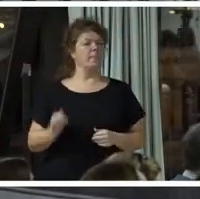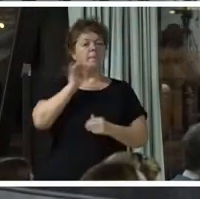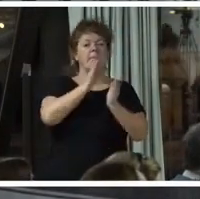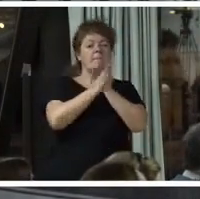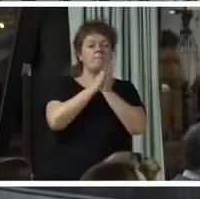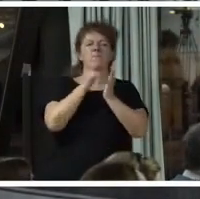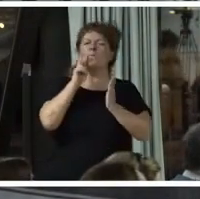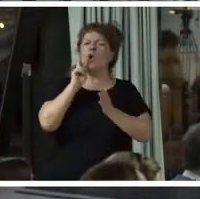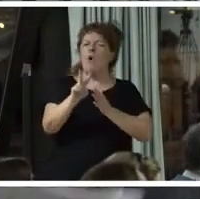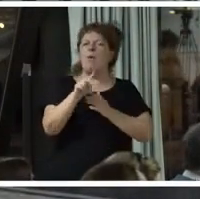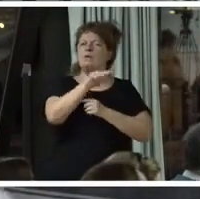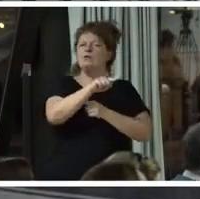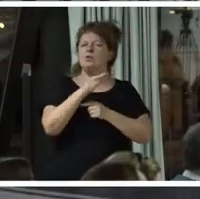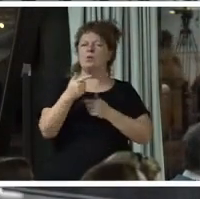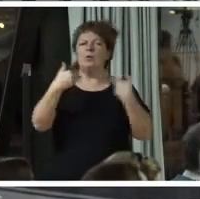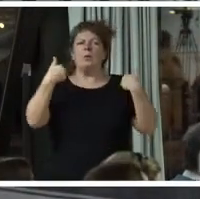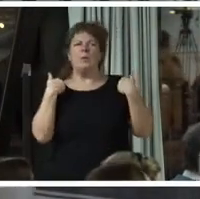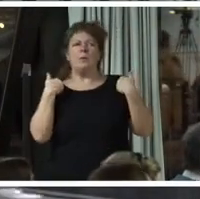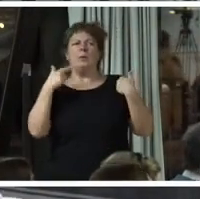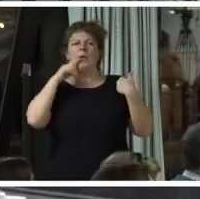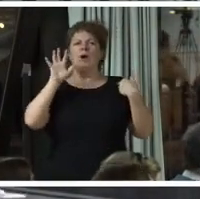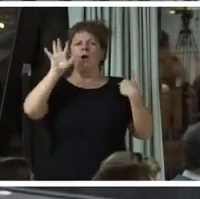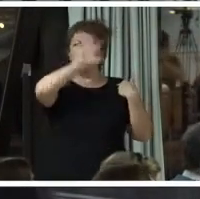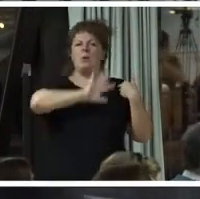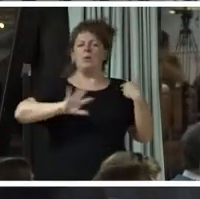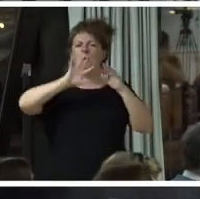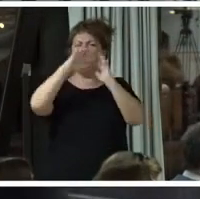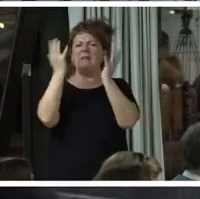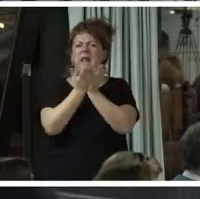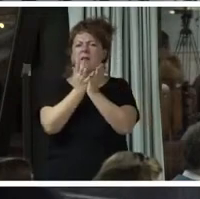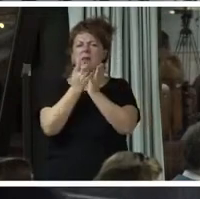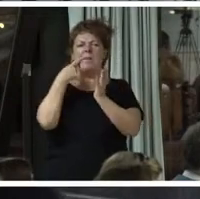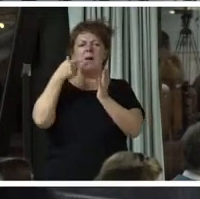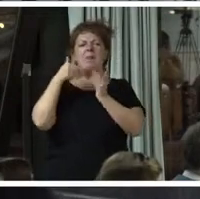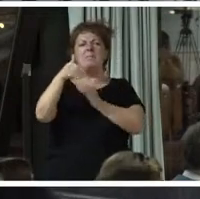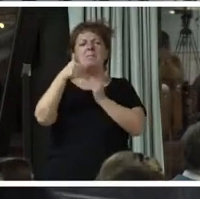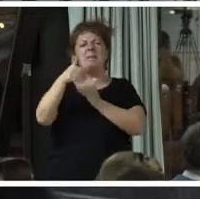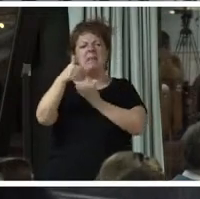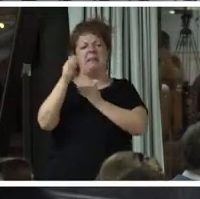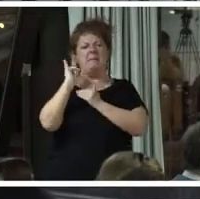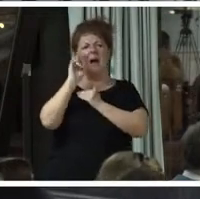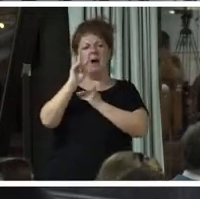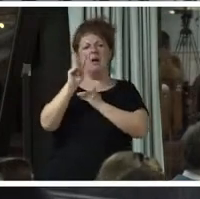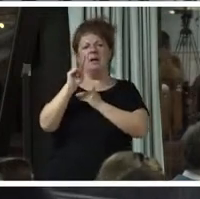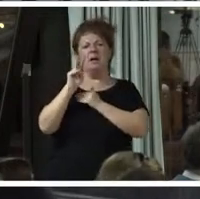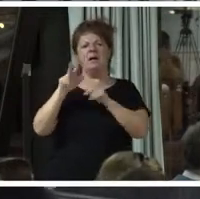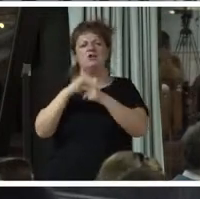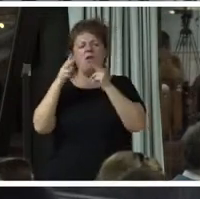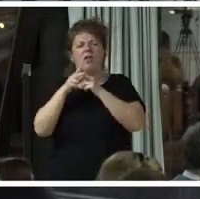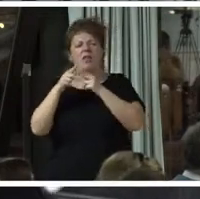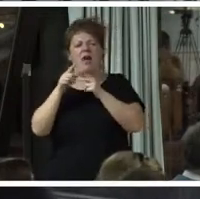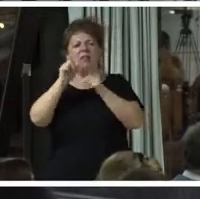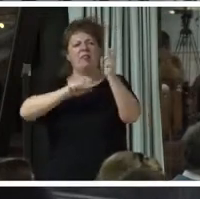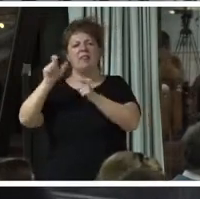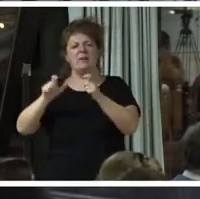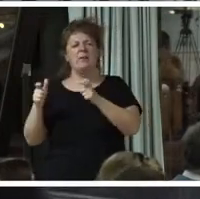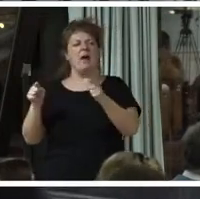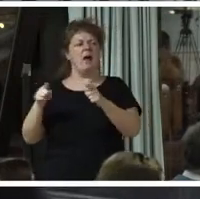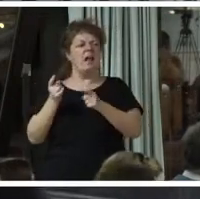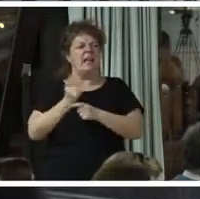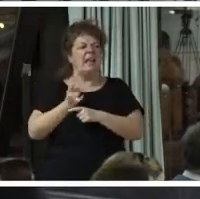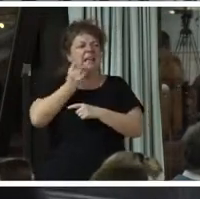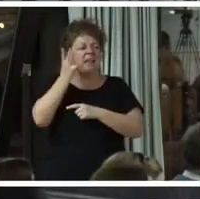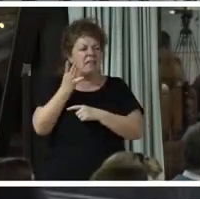preguntarte bueno cómo ves tú qué cabe esperar de la comunidad internacional y sobre todo Qué perspectivas hay también desde la sociedad civil Palestina Y qué